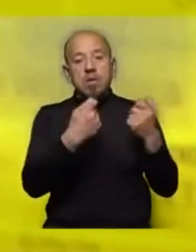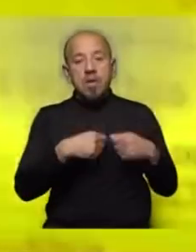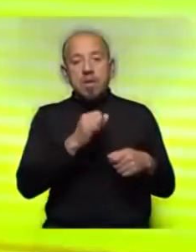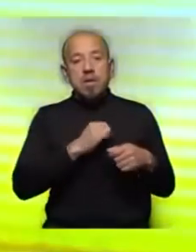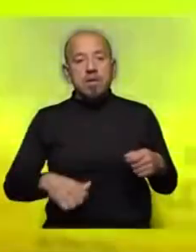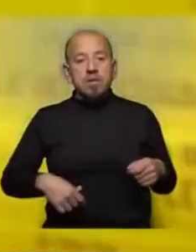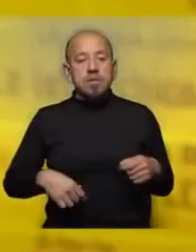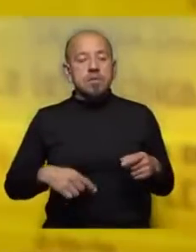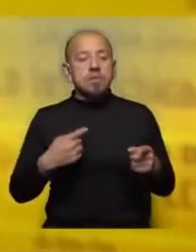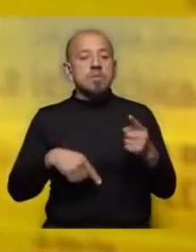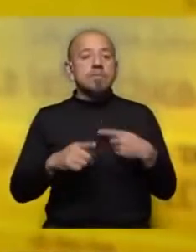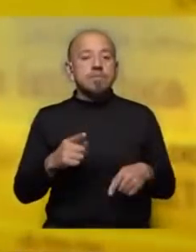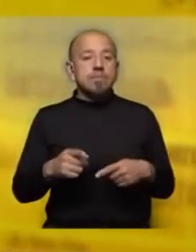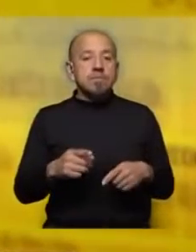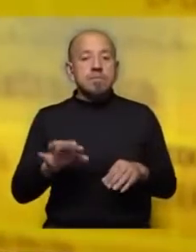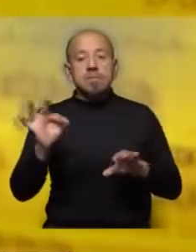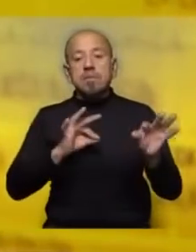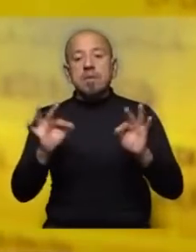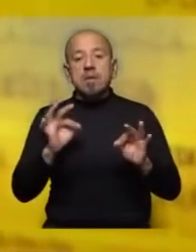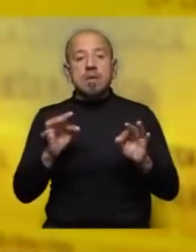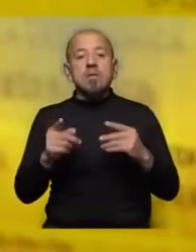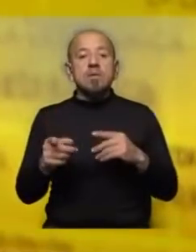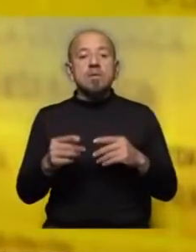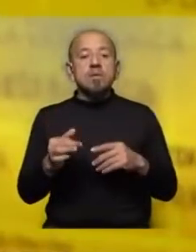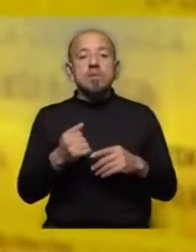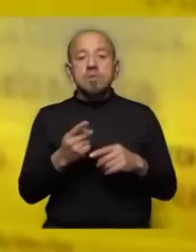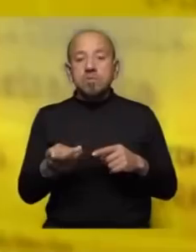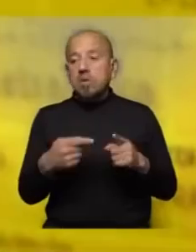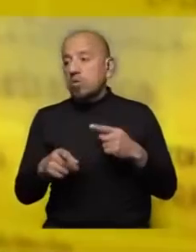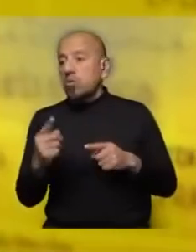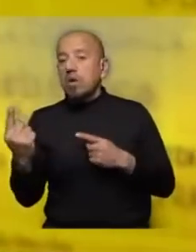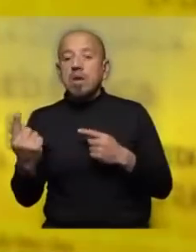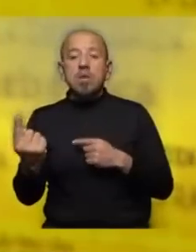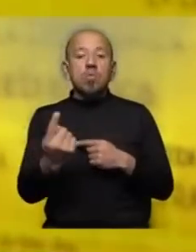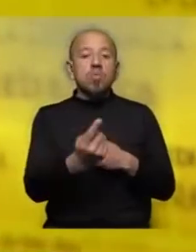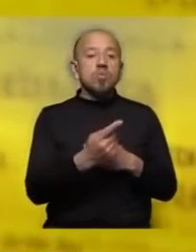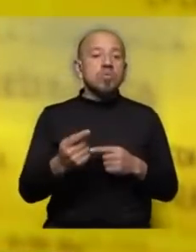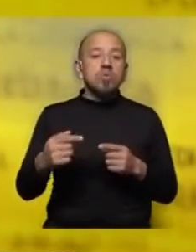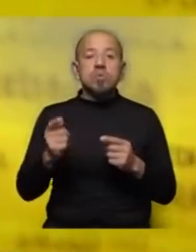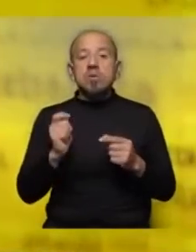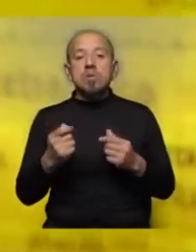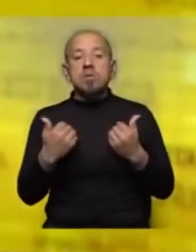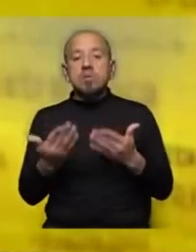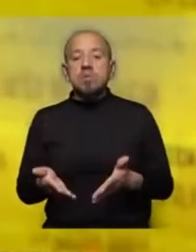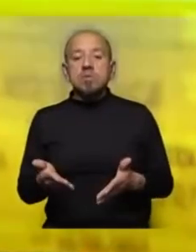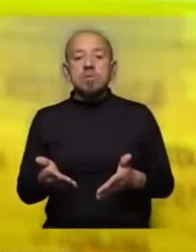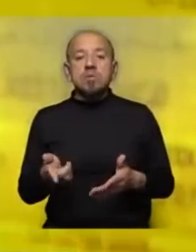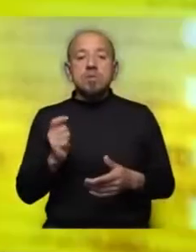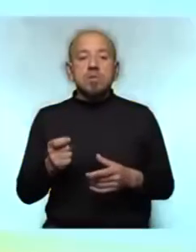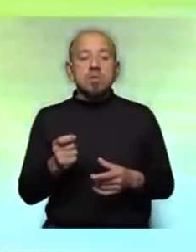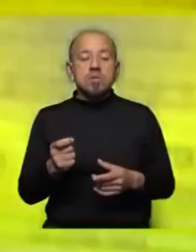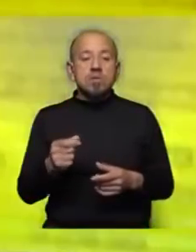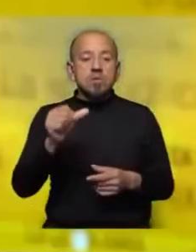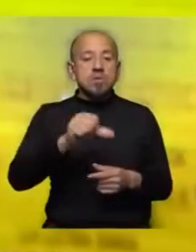le da a los partidos políticos y todavía elijo cuánto le cobro a cada partido a quién beneficio A quién perjudico